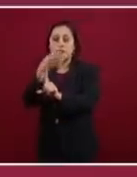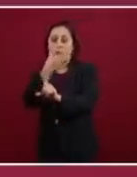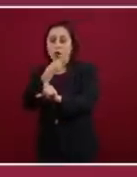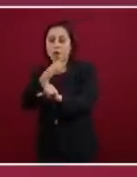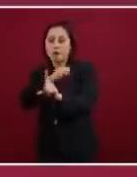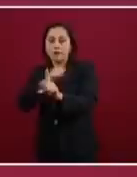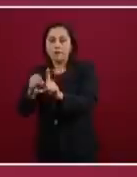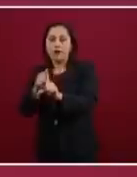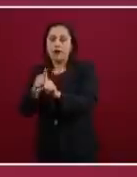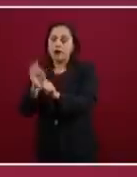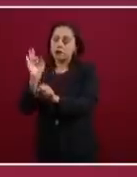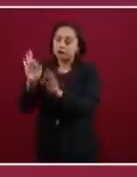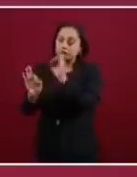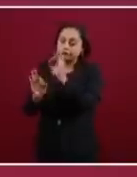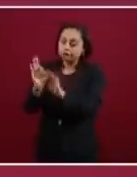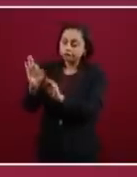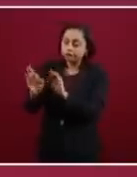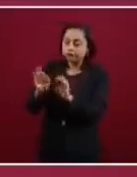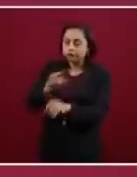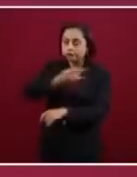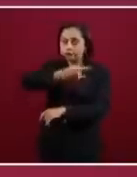para sacarlo